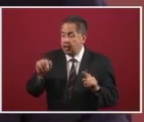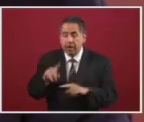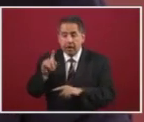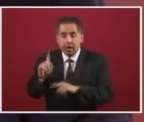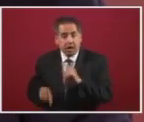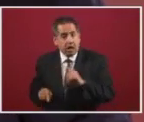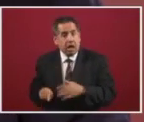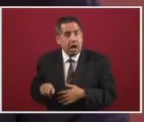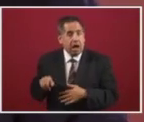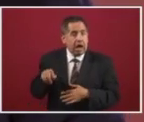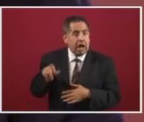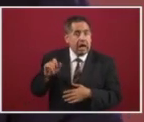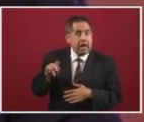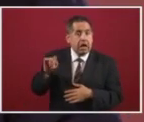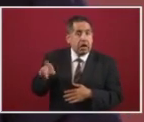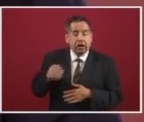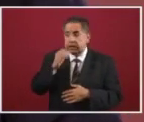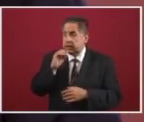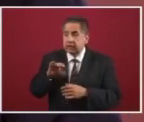irse al exilio